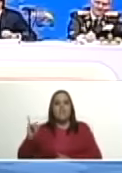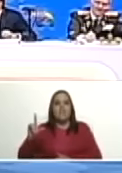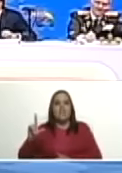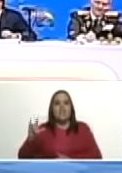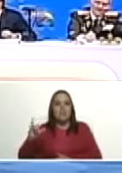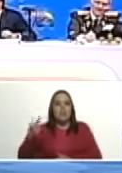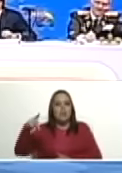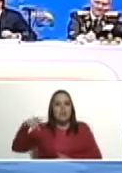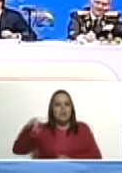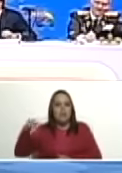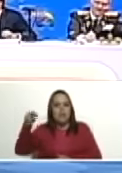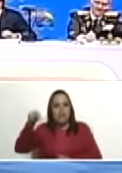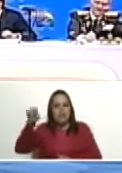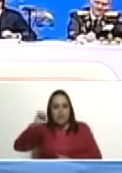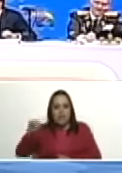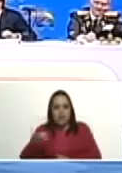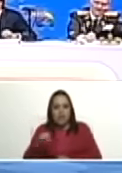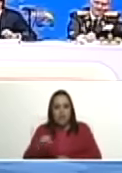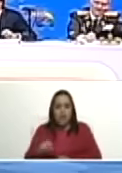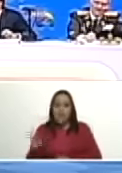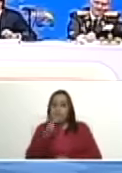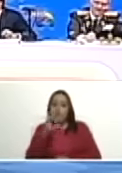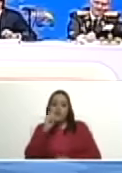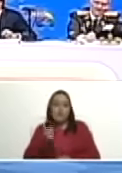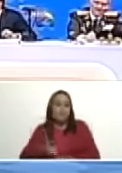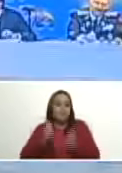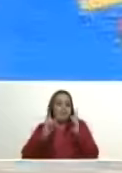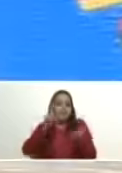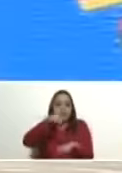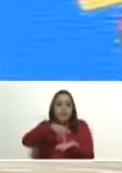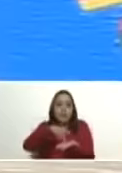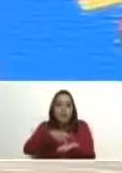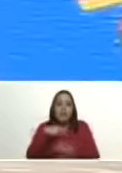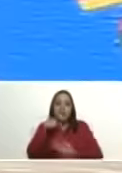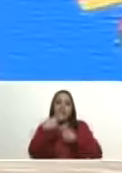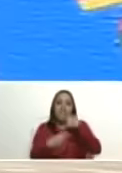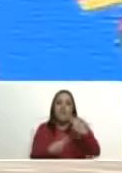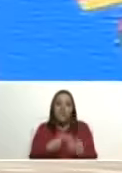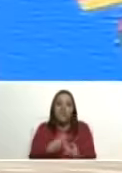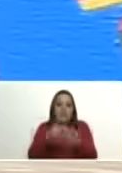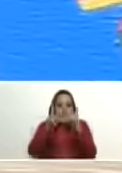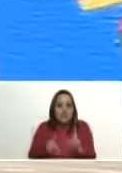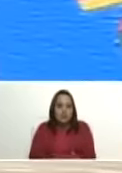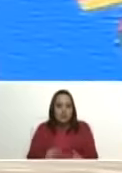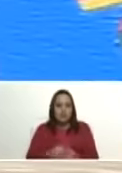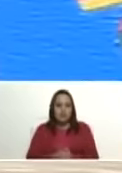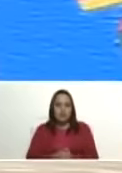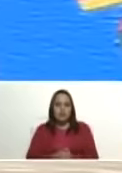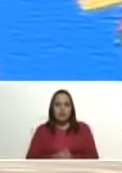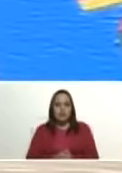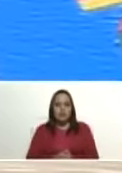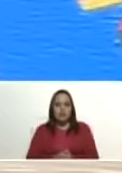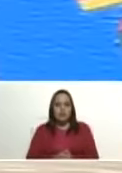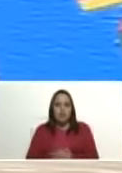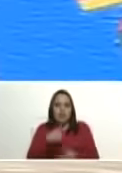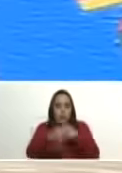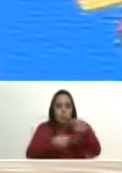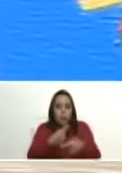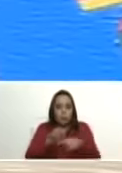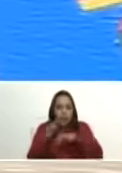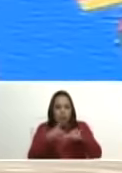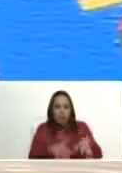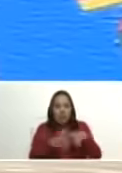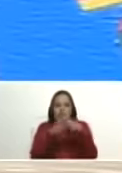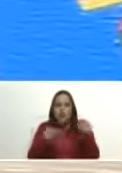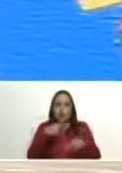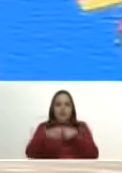Venezuela se le negaría participación y voz decisiva e influyente en todos